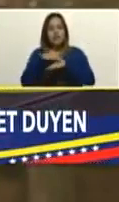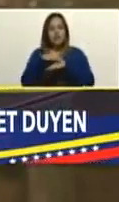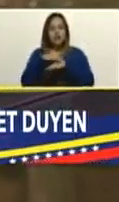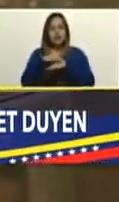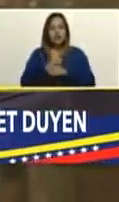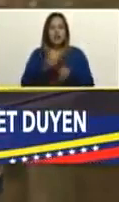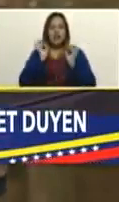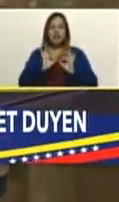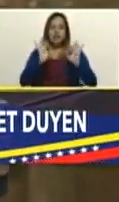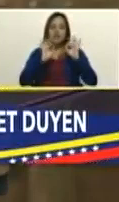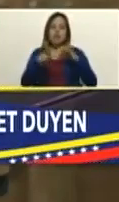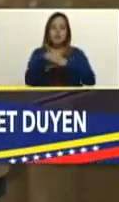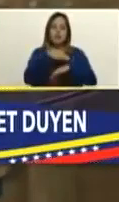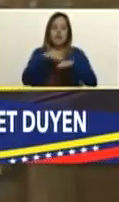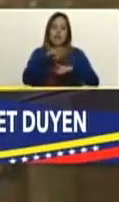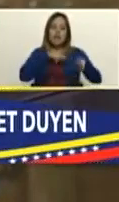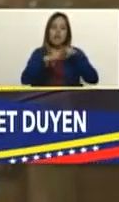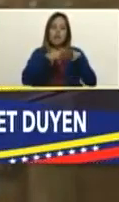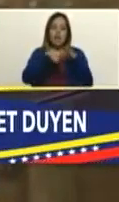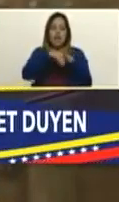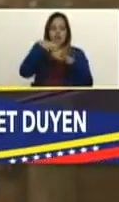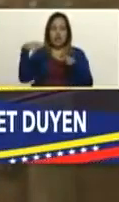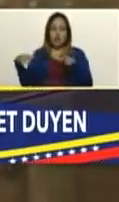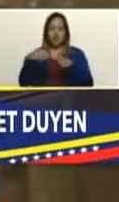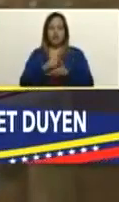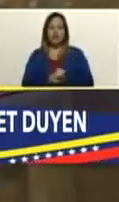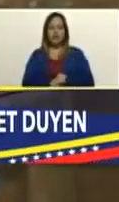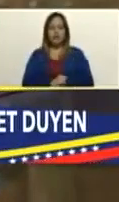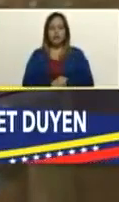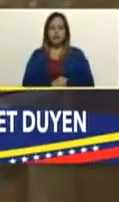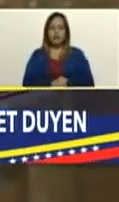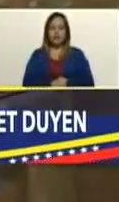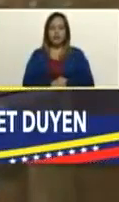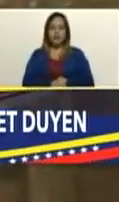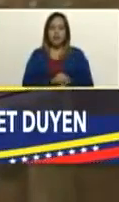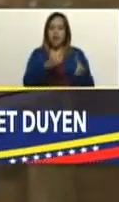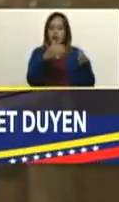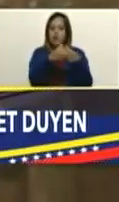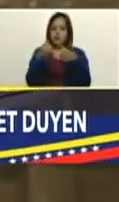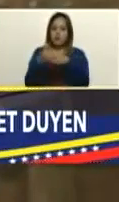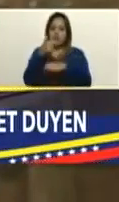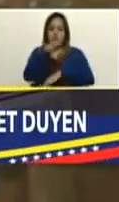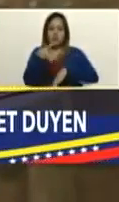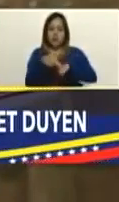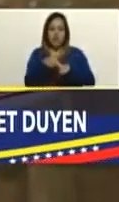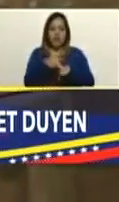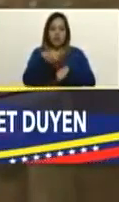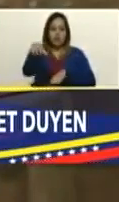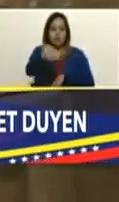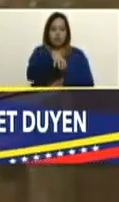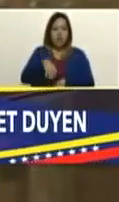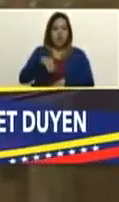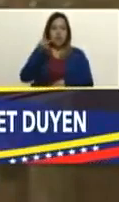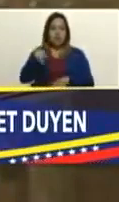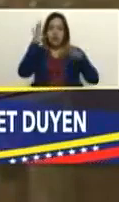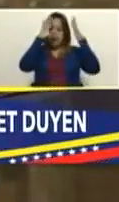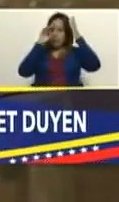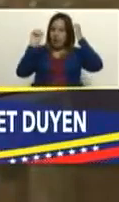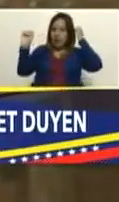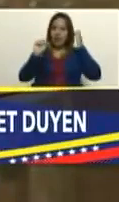especialmente Ministerio de Relaciones Exteriores, sectores nacionales y regionales y los